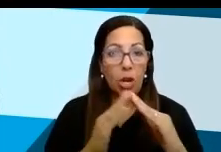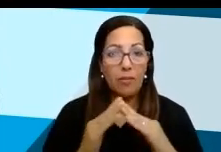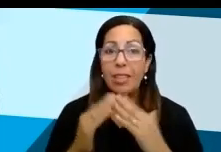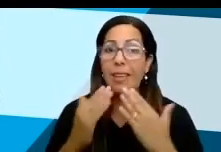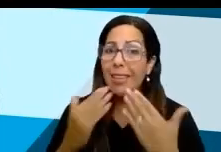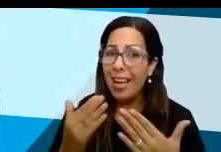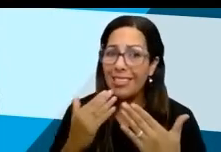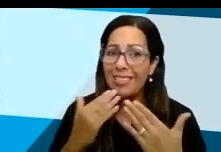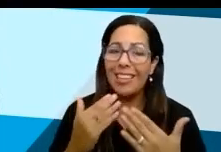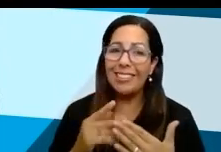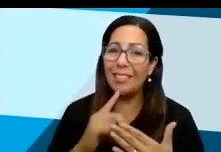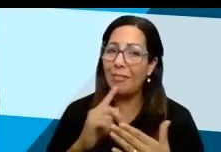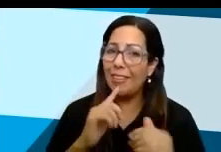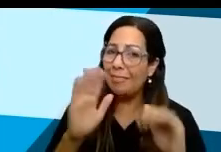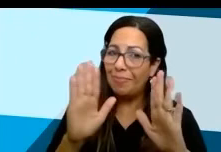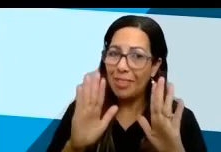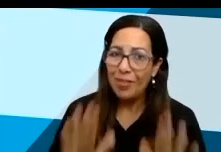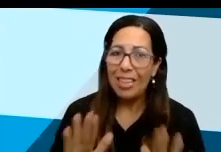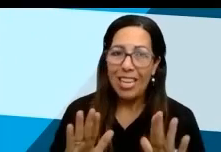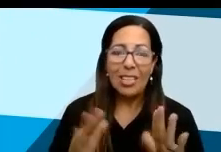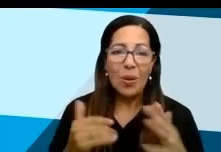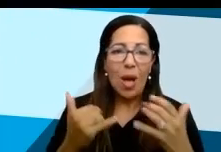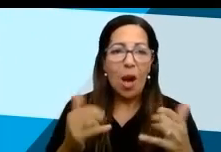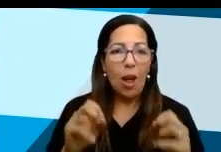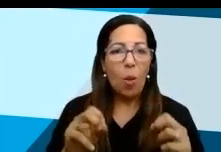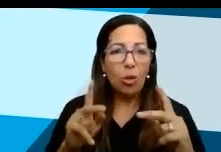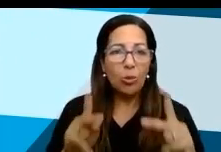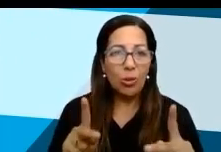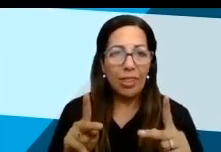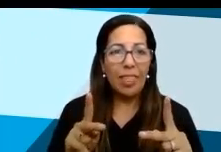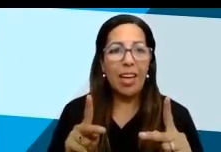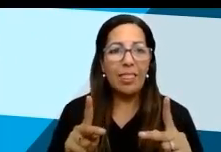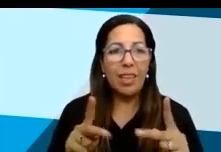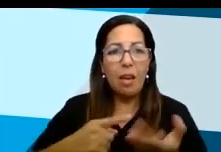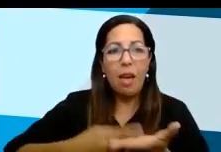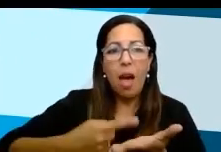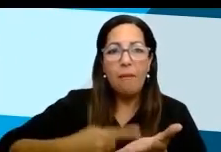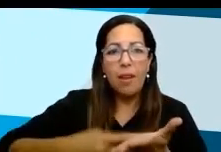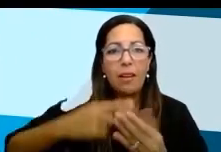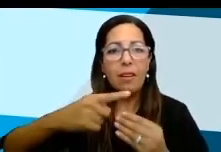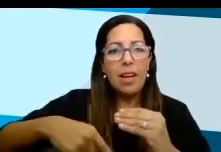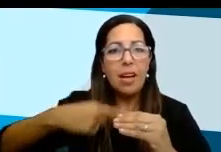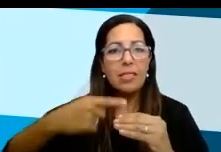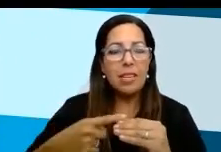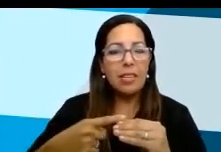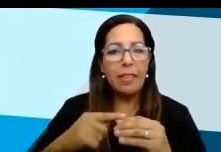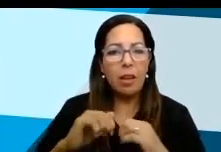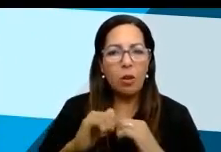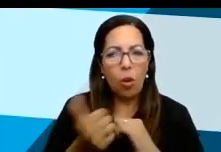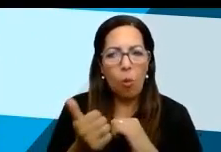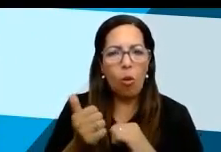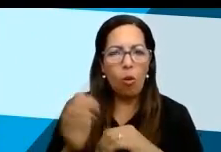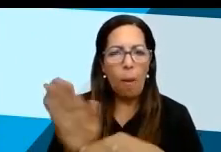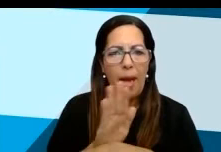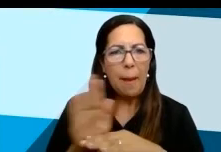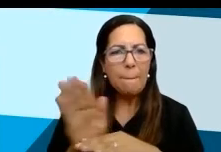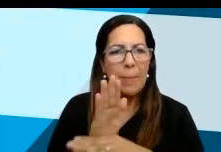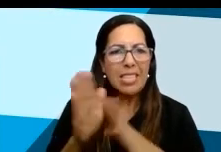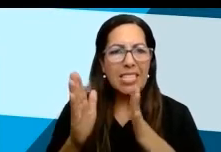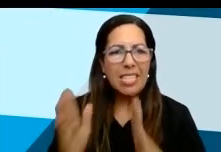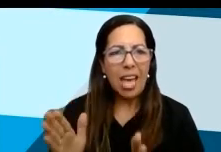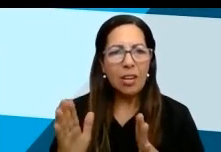creo que es un fantástico que tengamos esta oportunidad de hablar sobre cómo empresarios e individuos